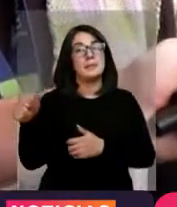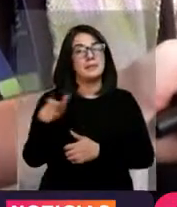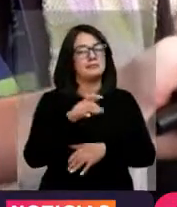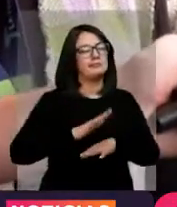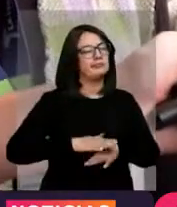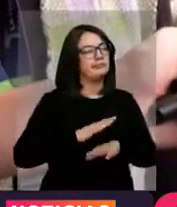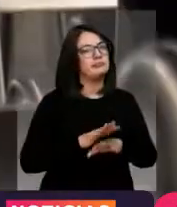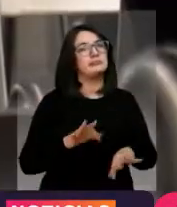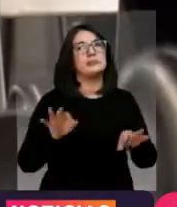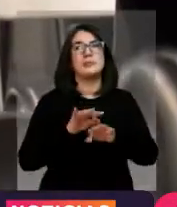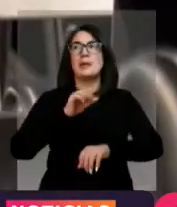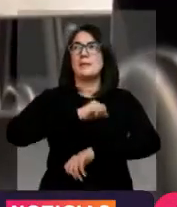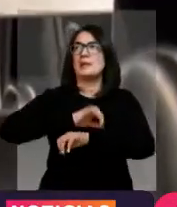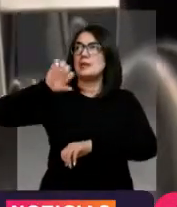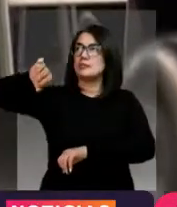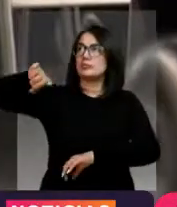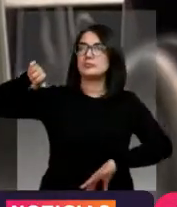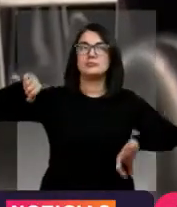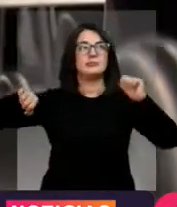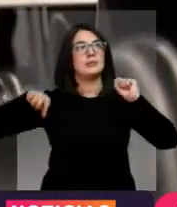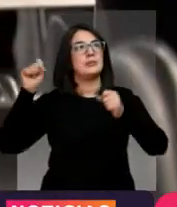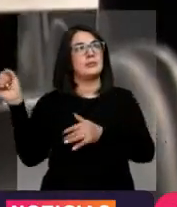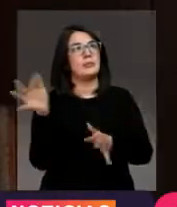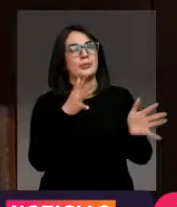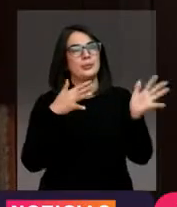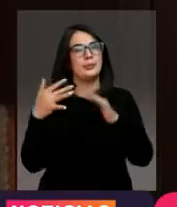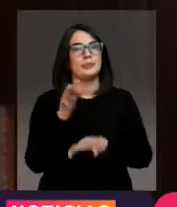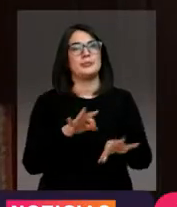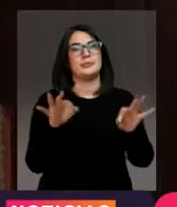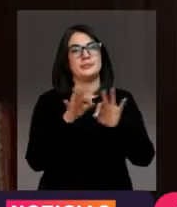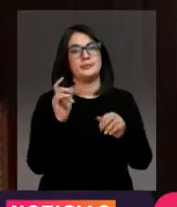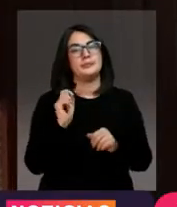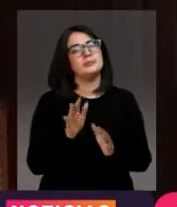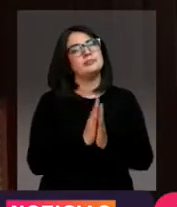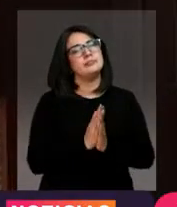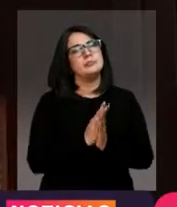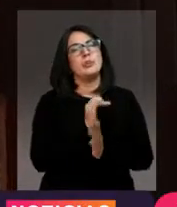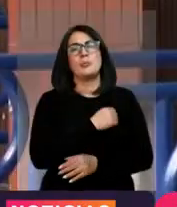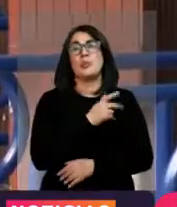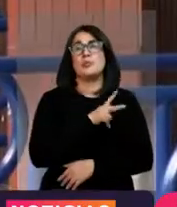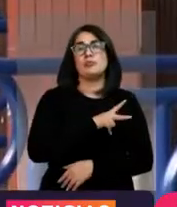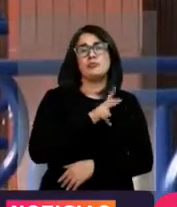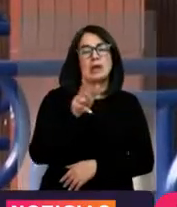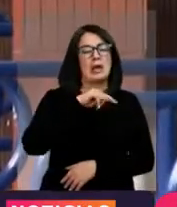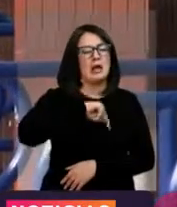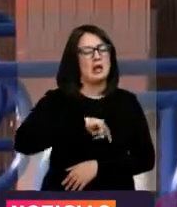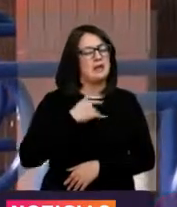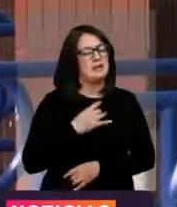las ventanillas abiertas. Autoridades sanitarias piden a la población no viajar si tiene síntomas de infección respiratoria.